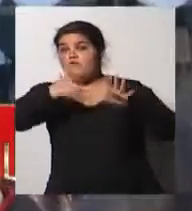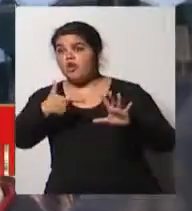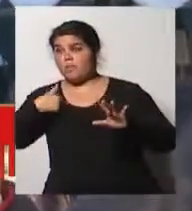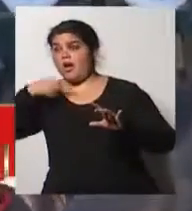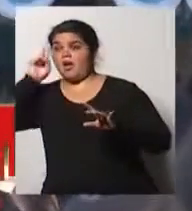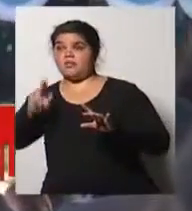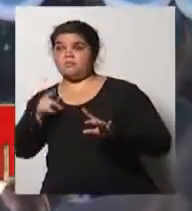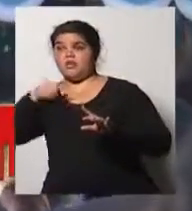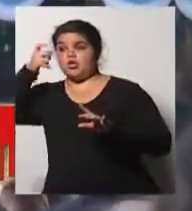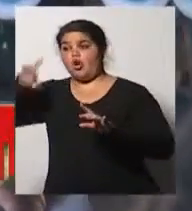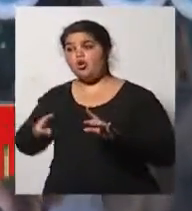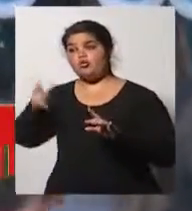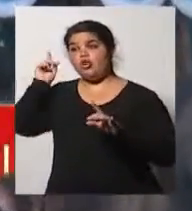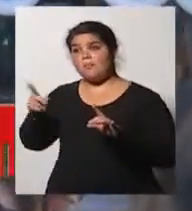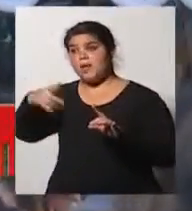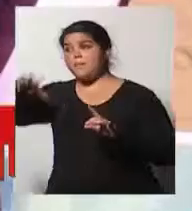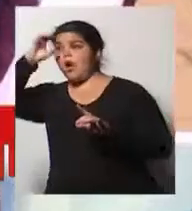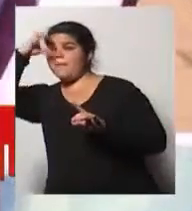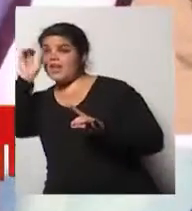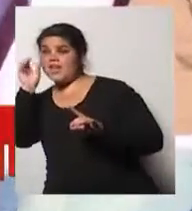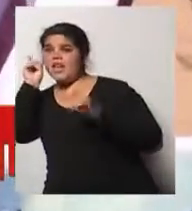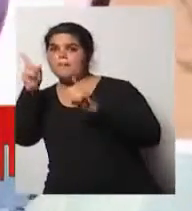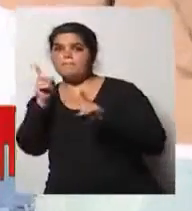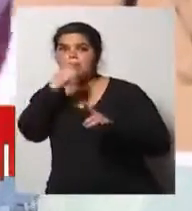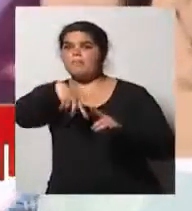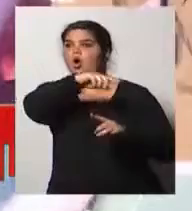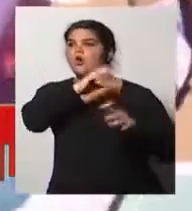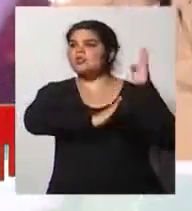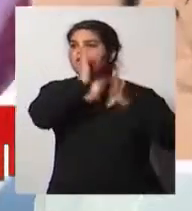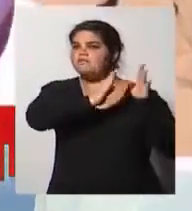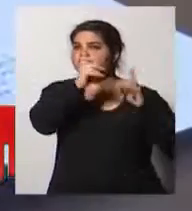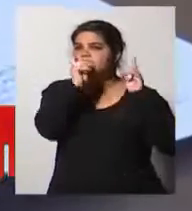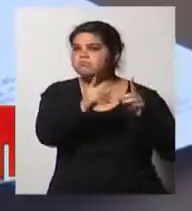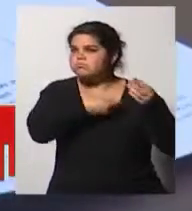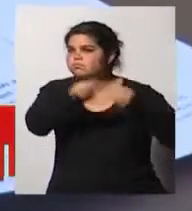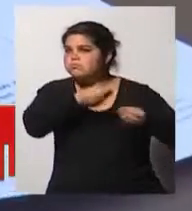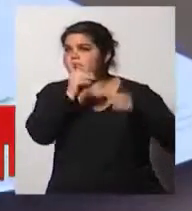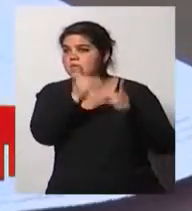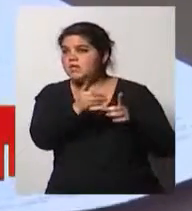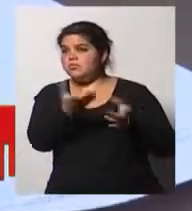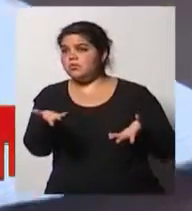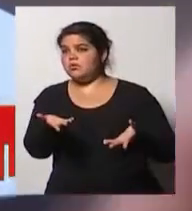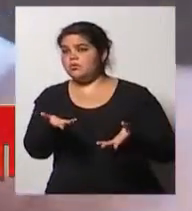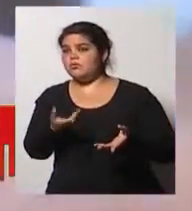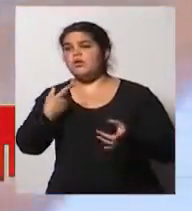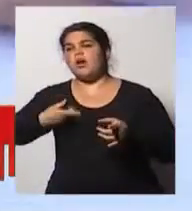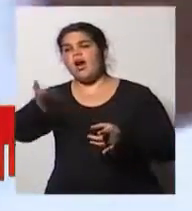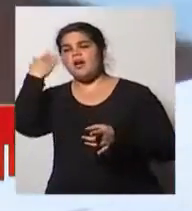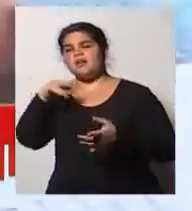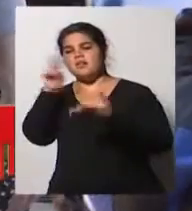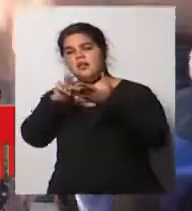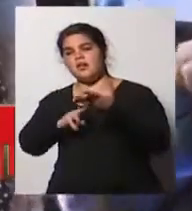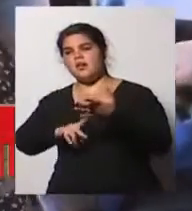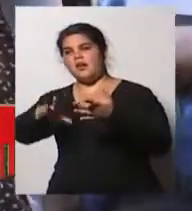nosotros se aplique en estos casos y se sancione a esas que estábamos leyendo ayer un poco